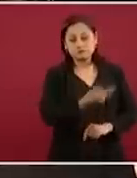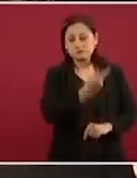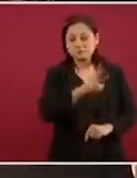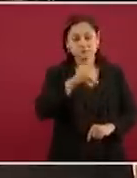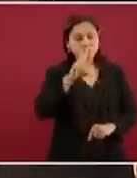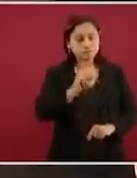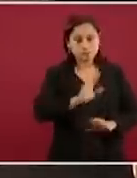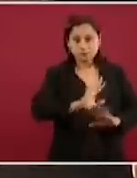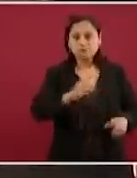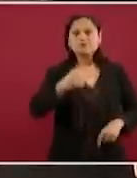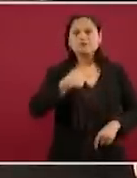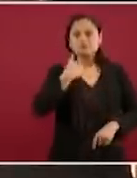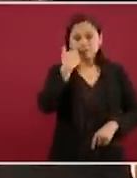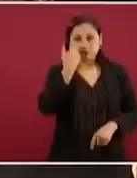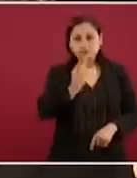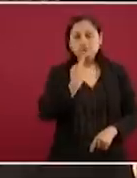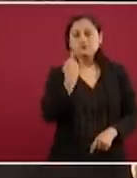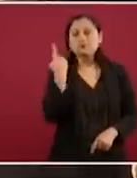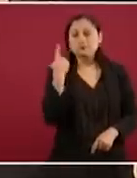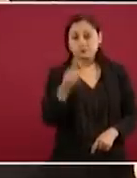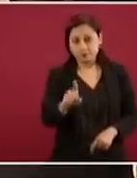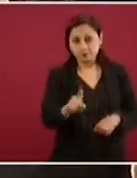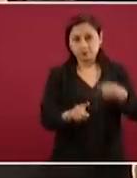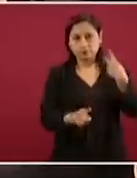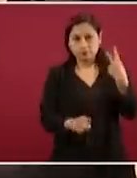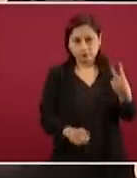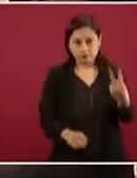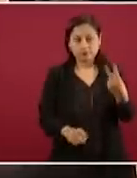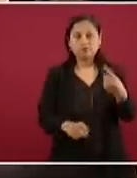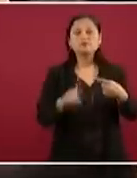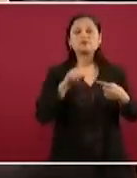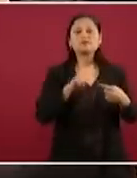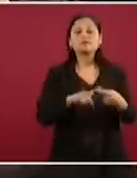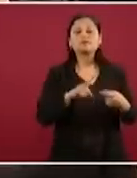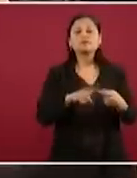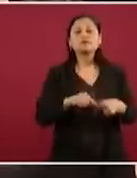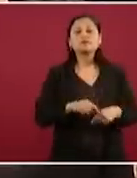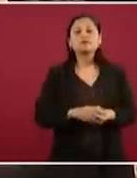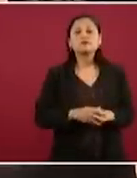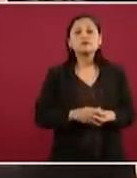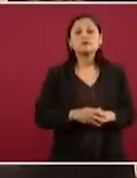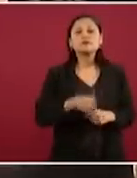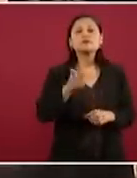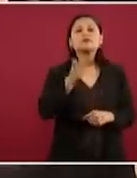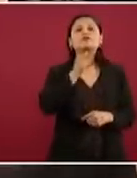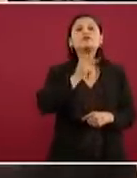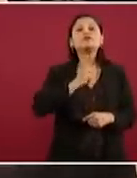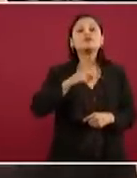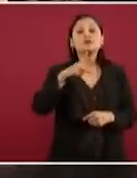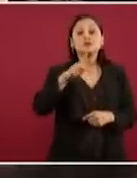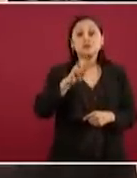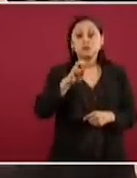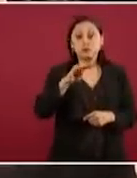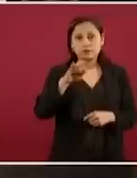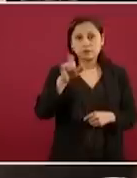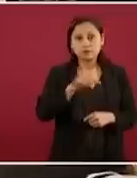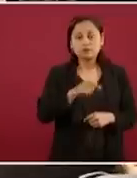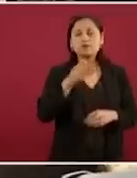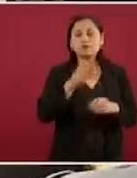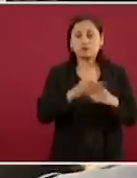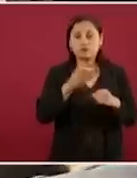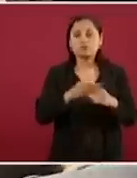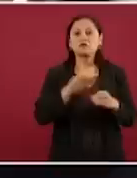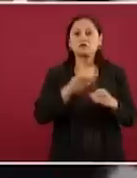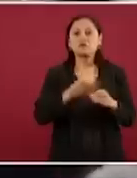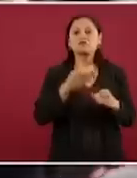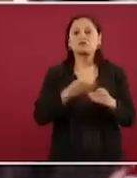denuncias, presidente. Hay un mercado negro en Petróleos Mexicanos en estas fechas